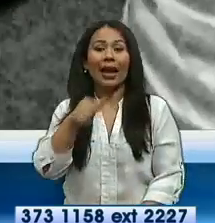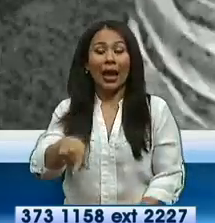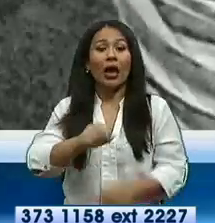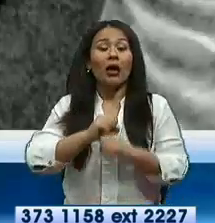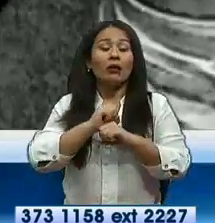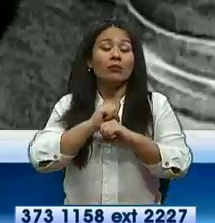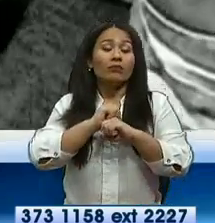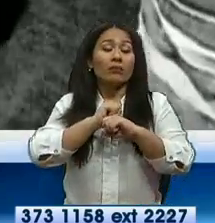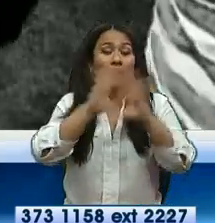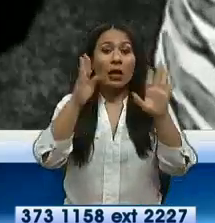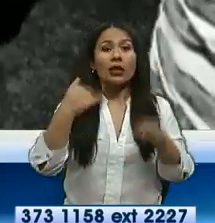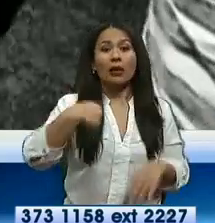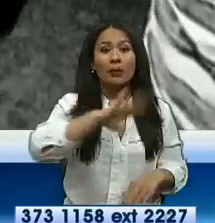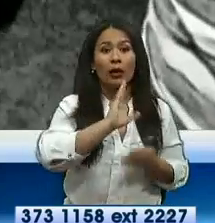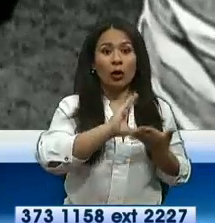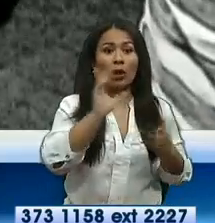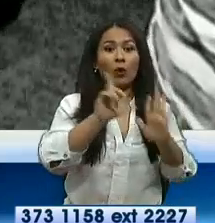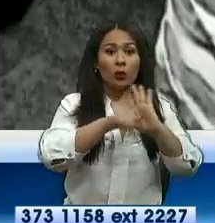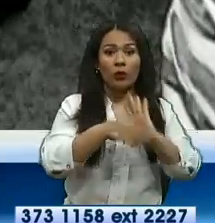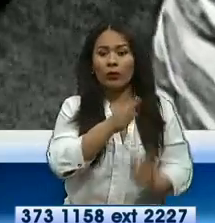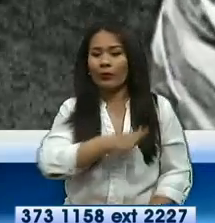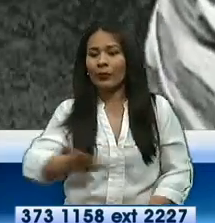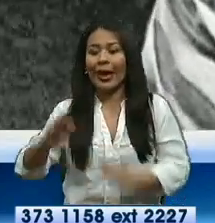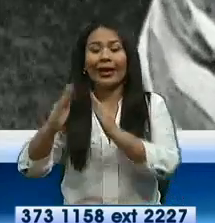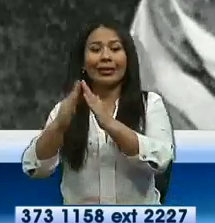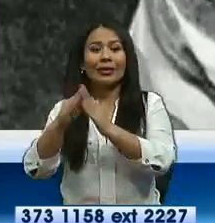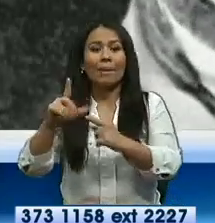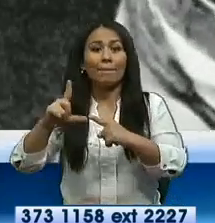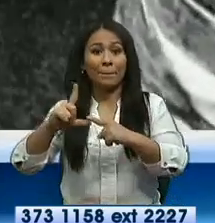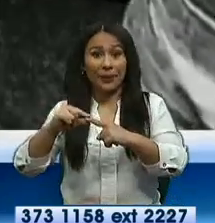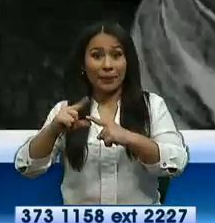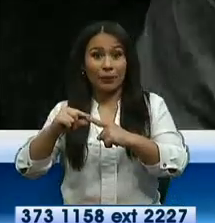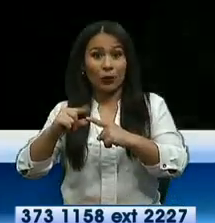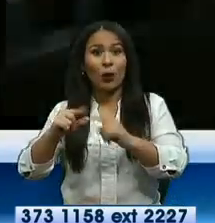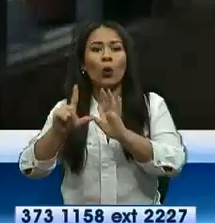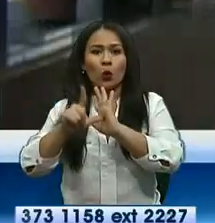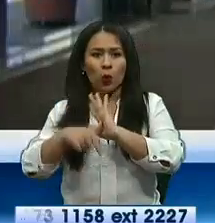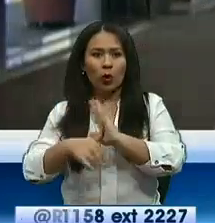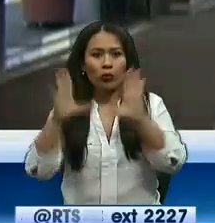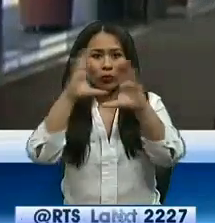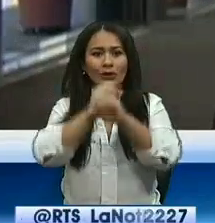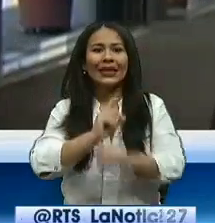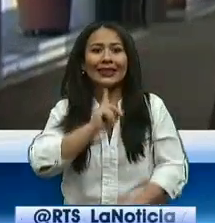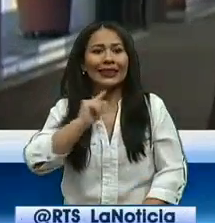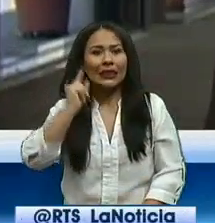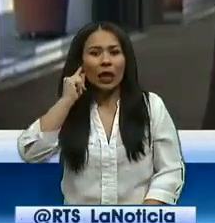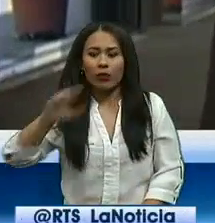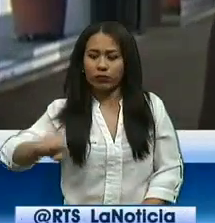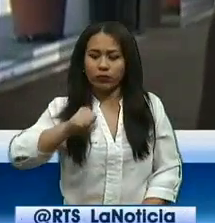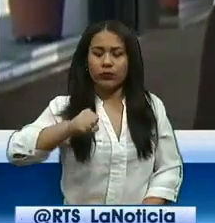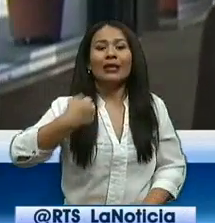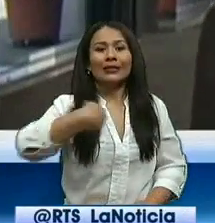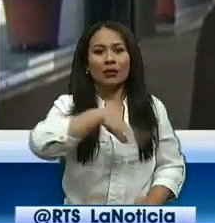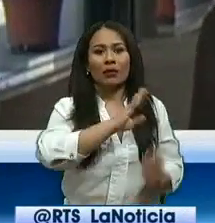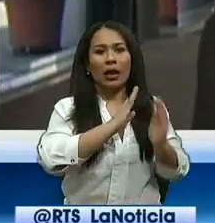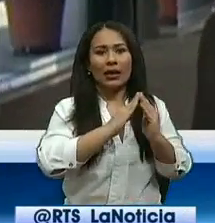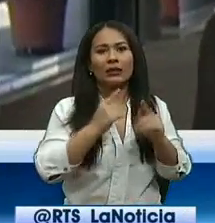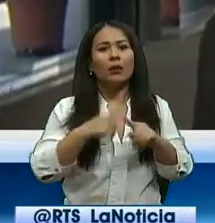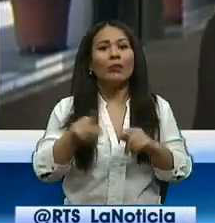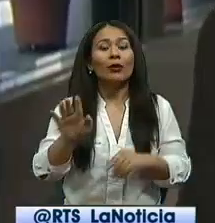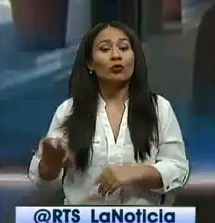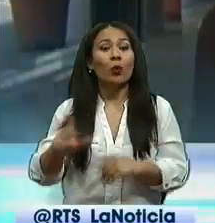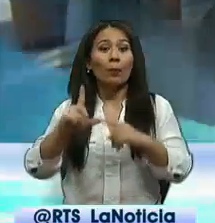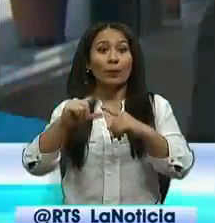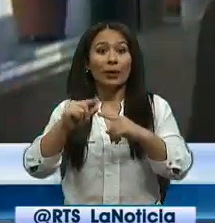del primo, en el norte de la ciudad, que se produjo la agresión. Efectivamente, la agresión se había dado porque su primo